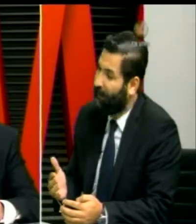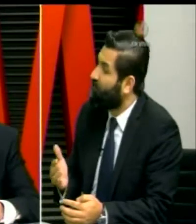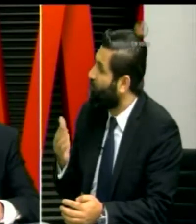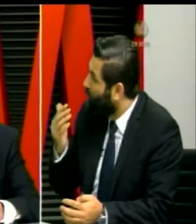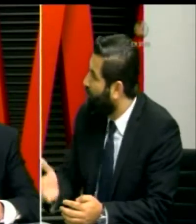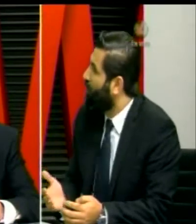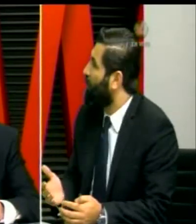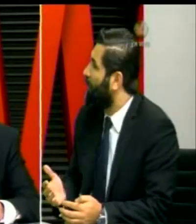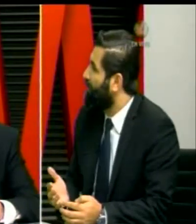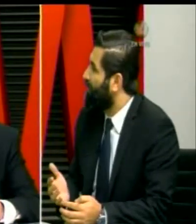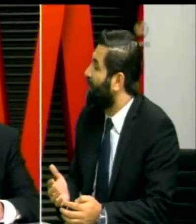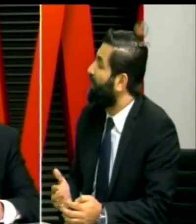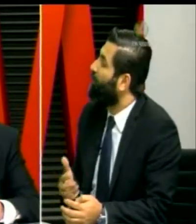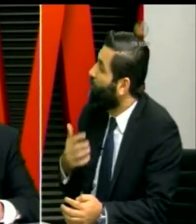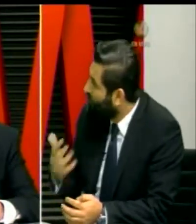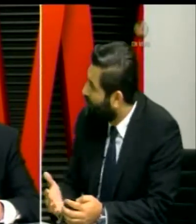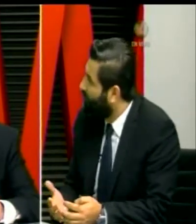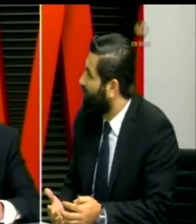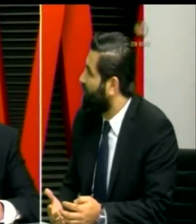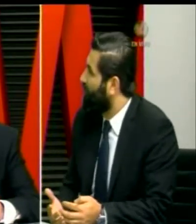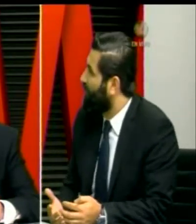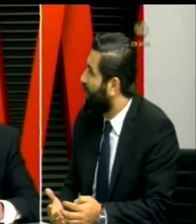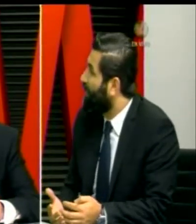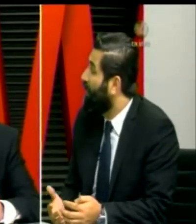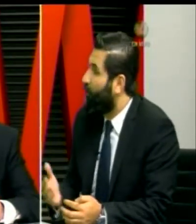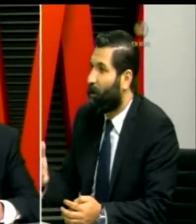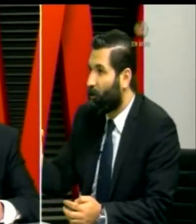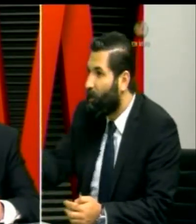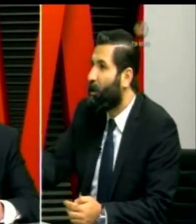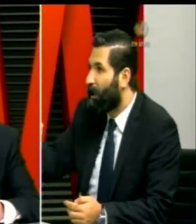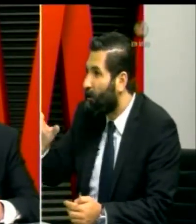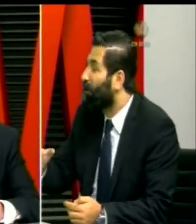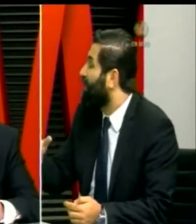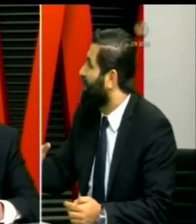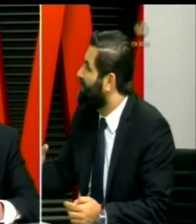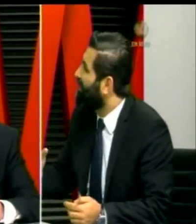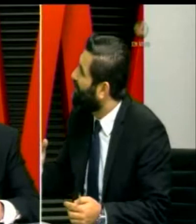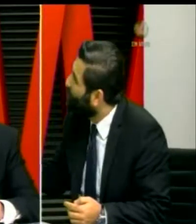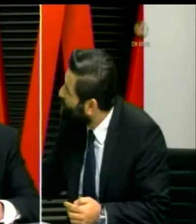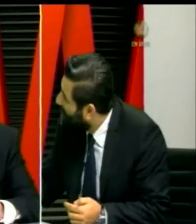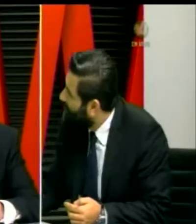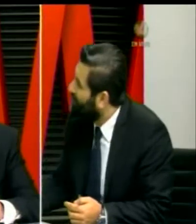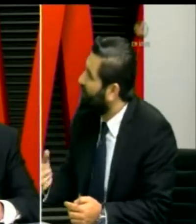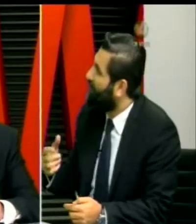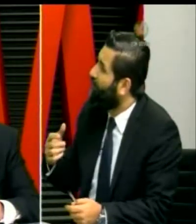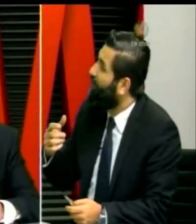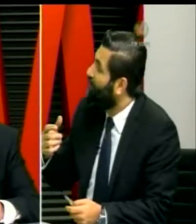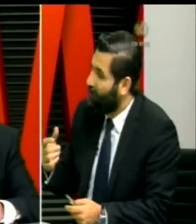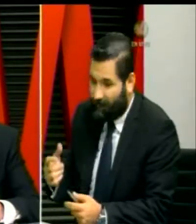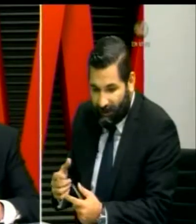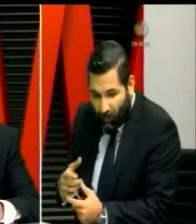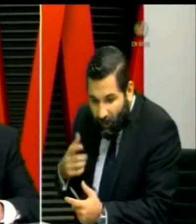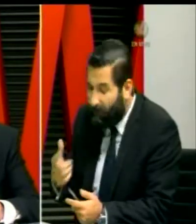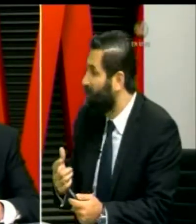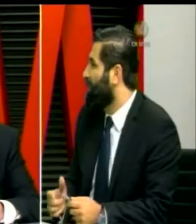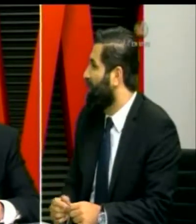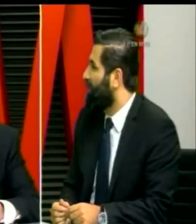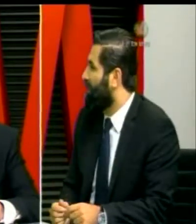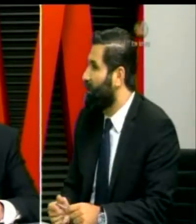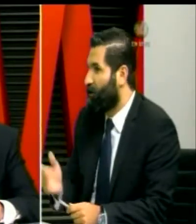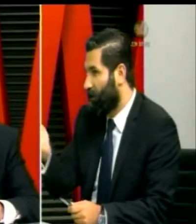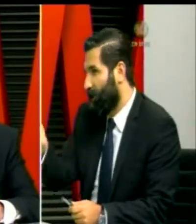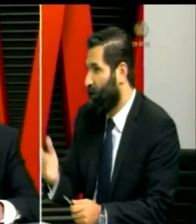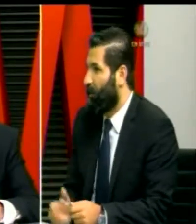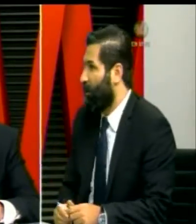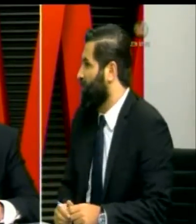ve, carreteras muy bien cuidadas, que generan mucha competitividad, pero son proyectos que se tienen que luchar, y es muy difícil